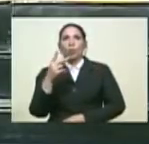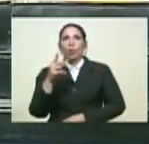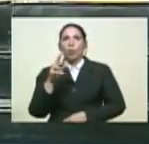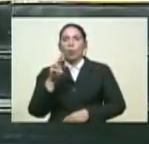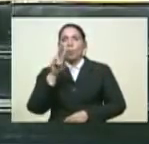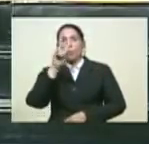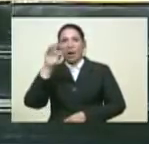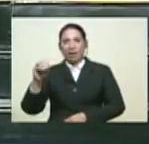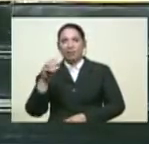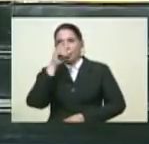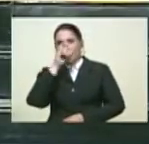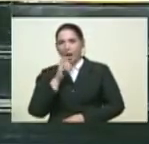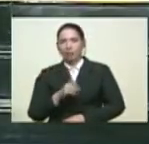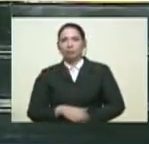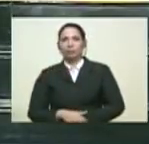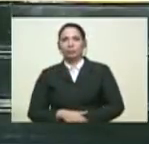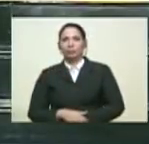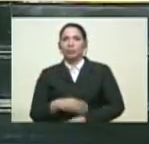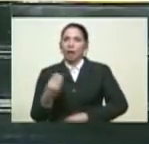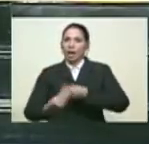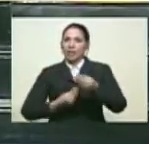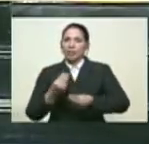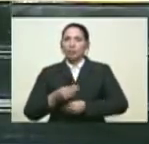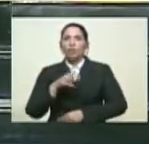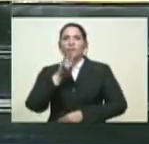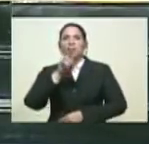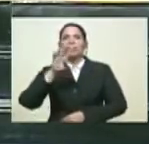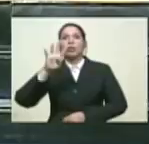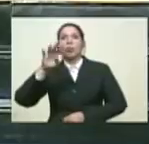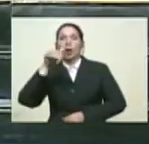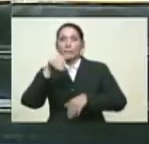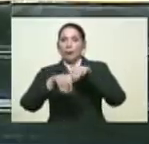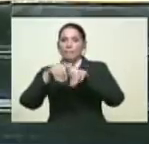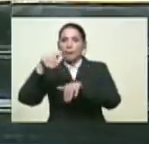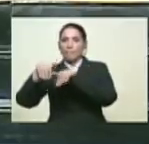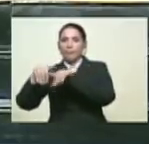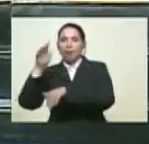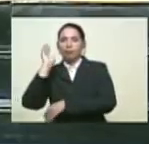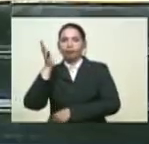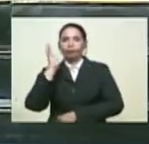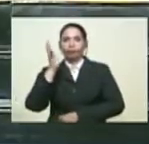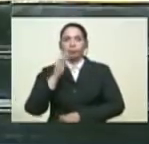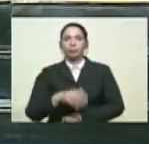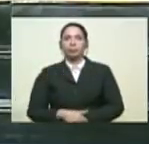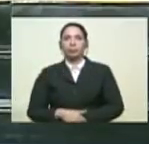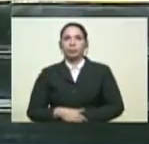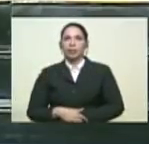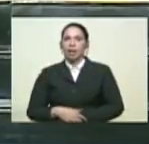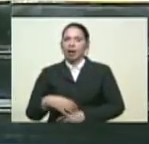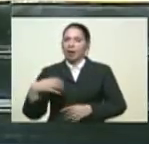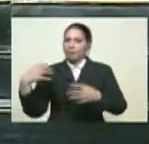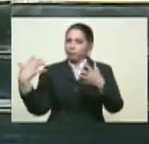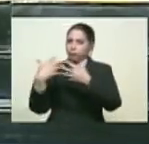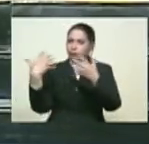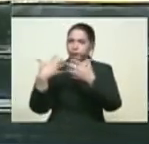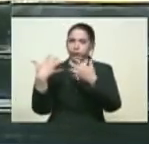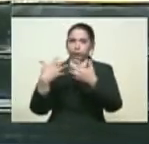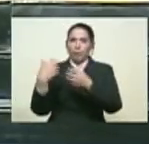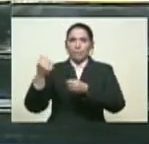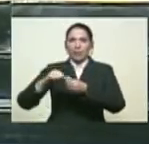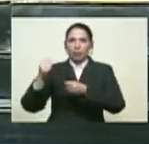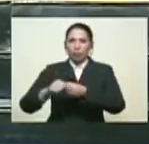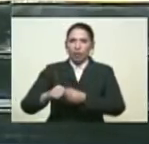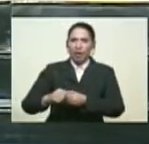hayan realizado 24 eventos electorales en medio de guerras petroleras, golpes de